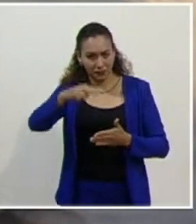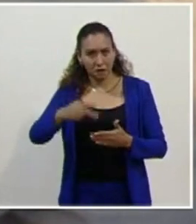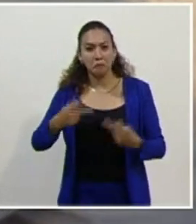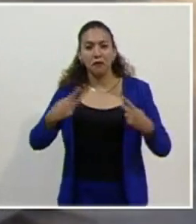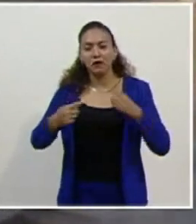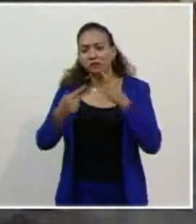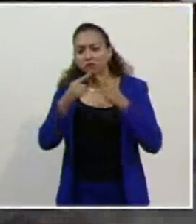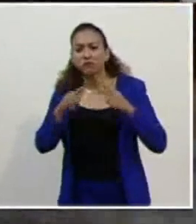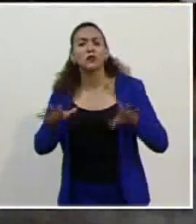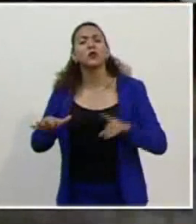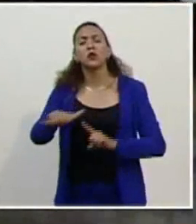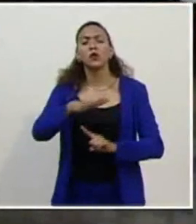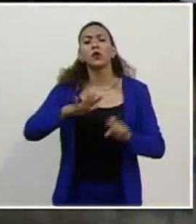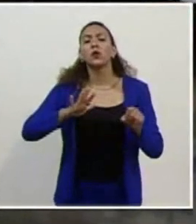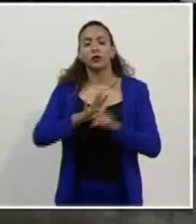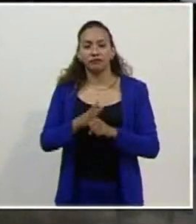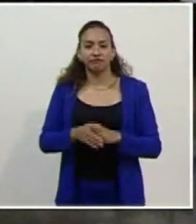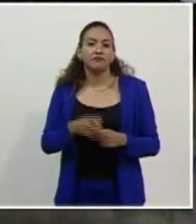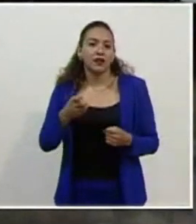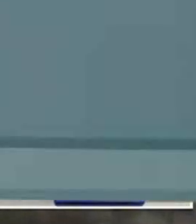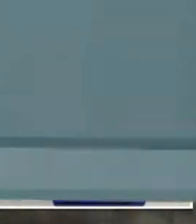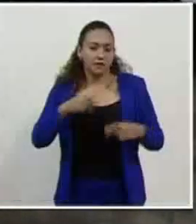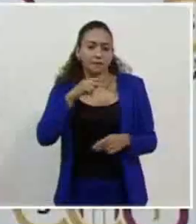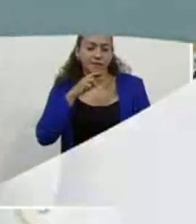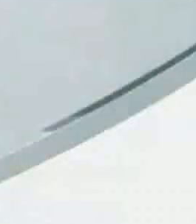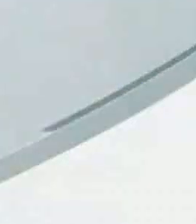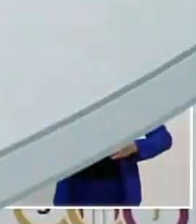país en estas materias.